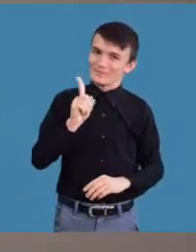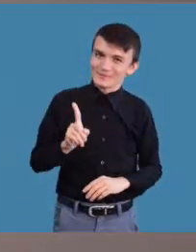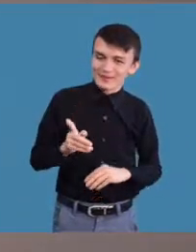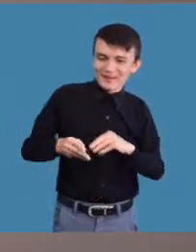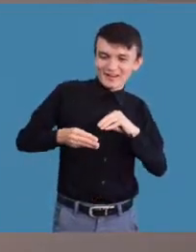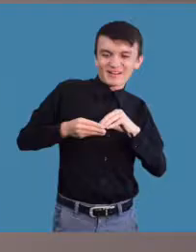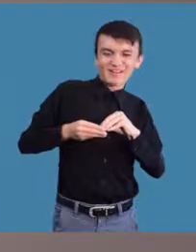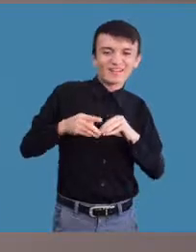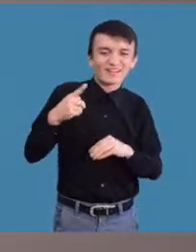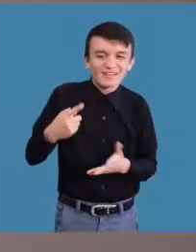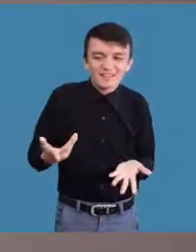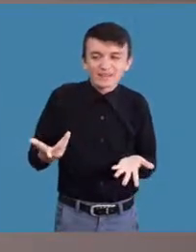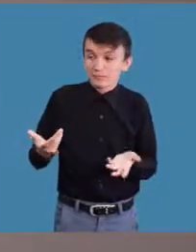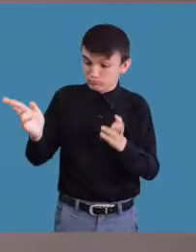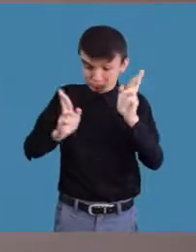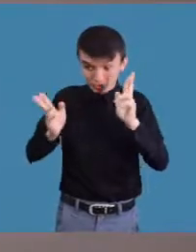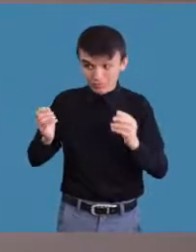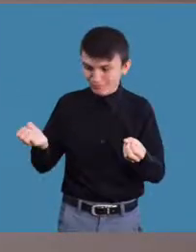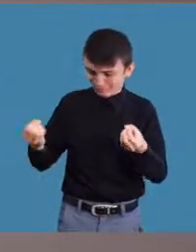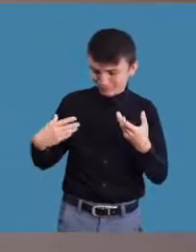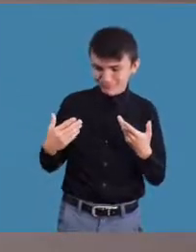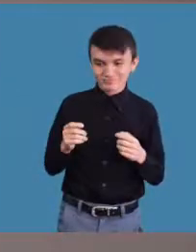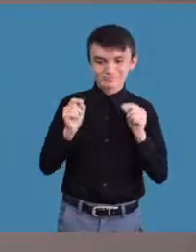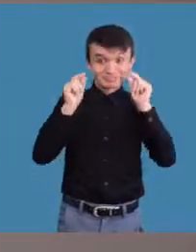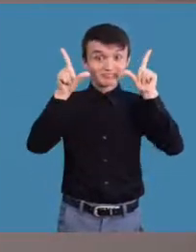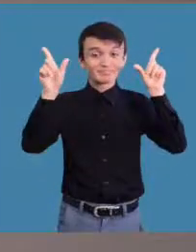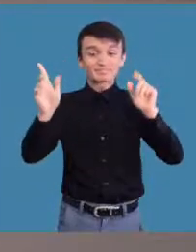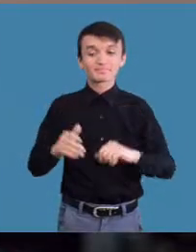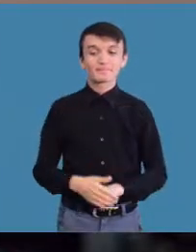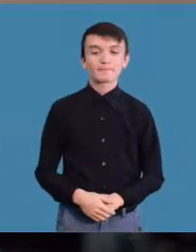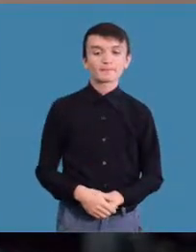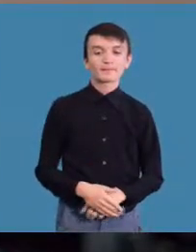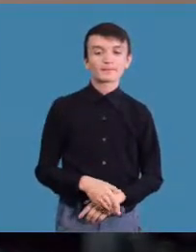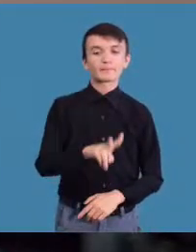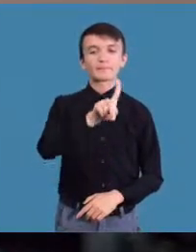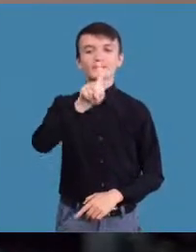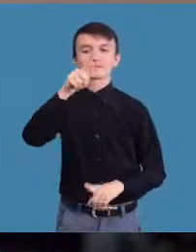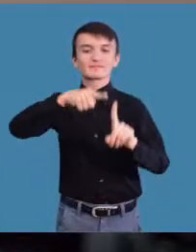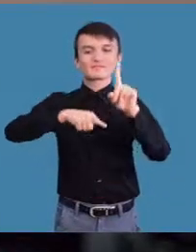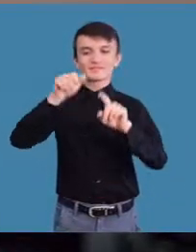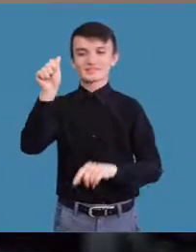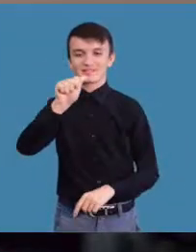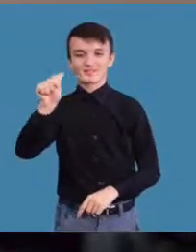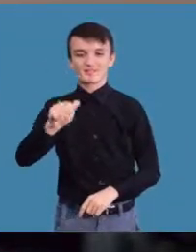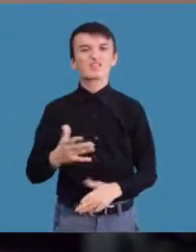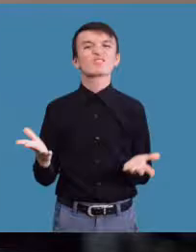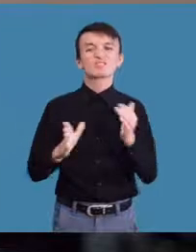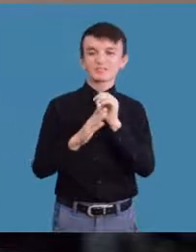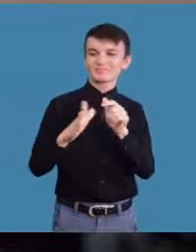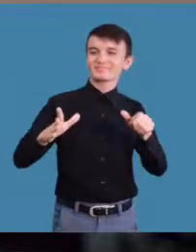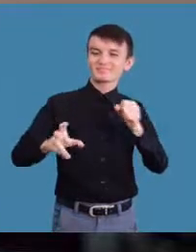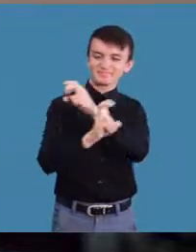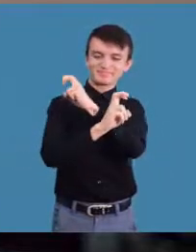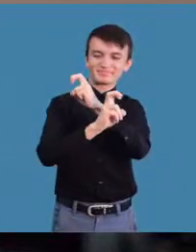para de pronto estar en un sorteo de estos. Y el 26 de agosto estaremos